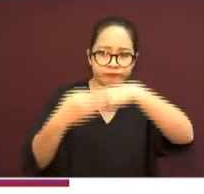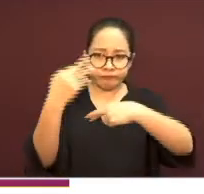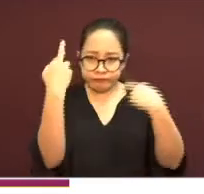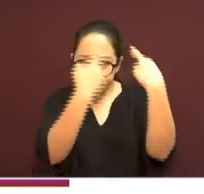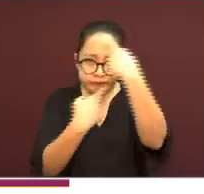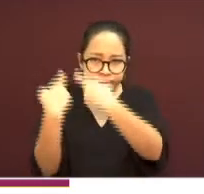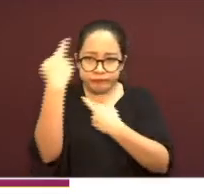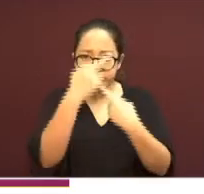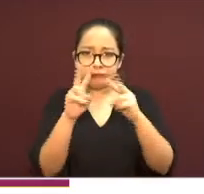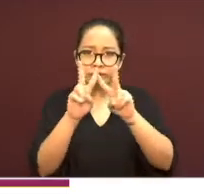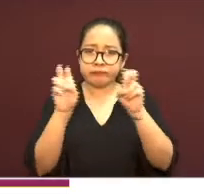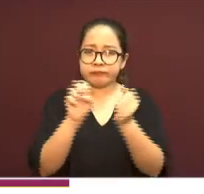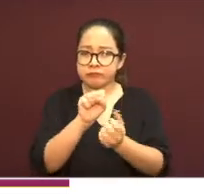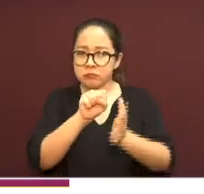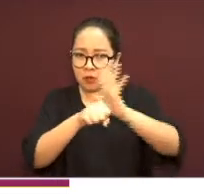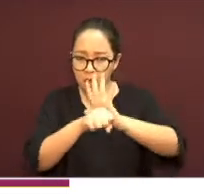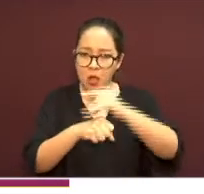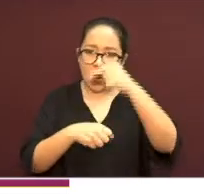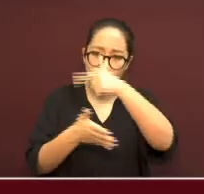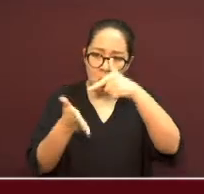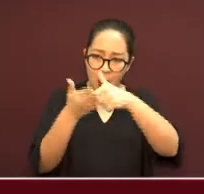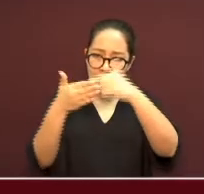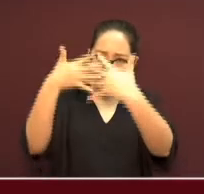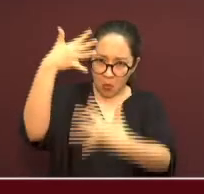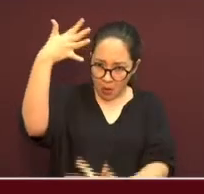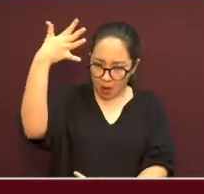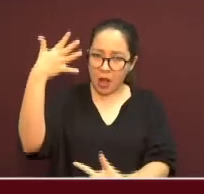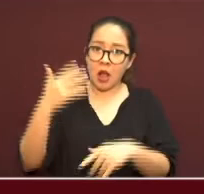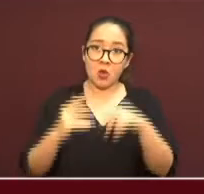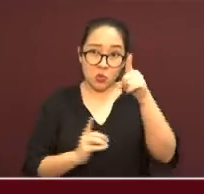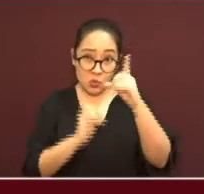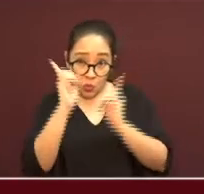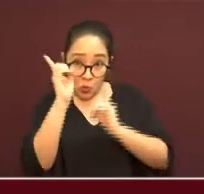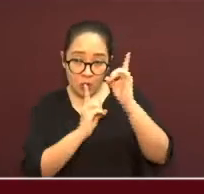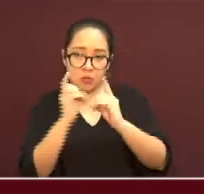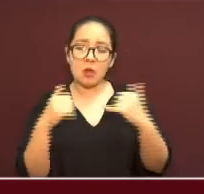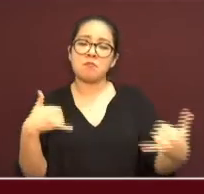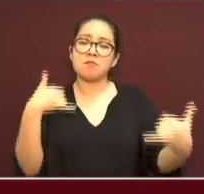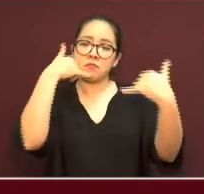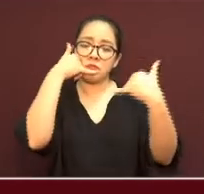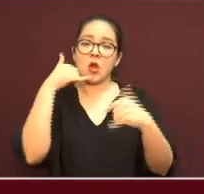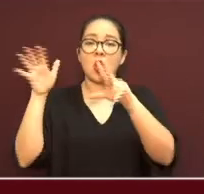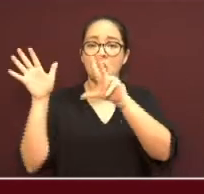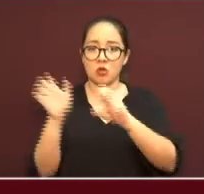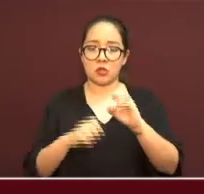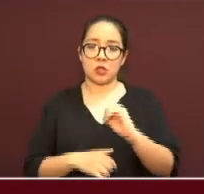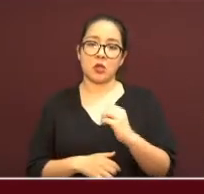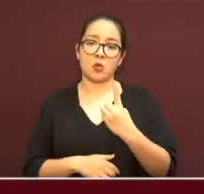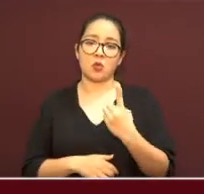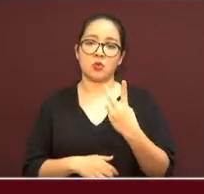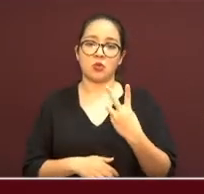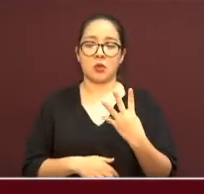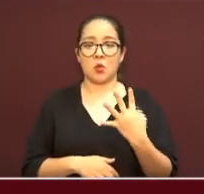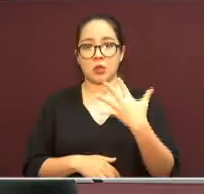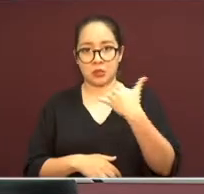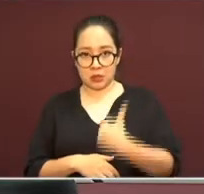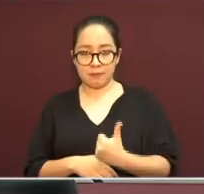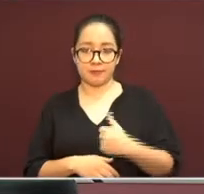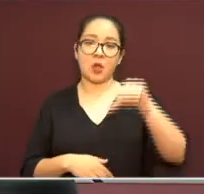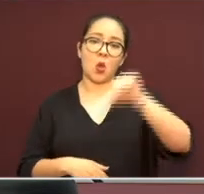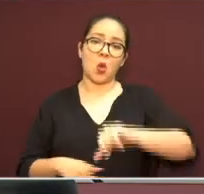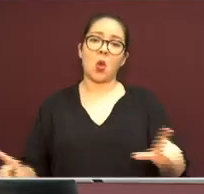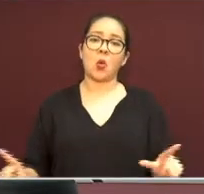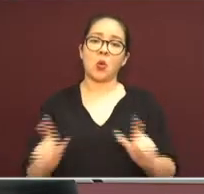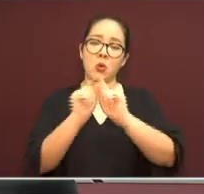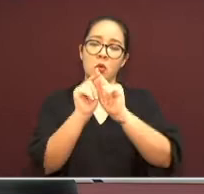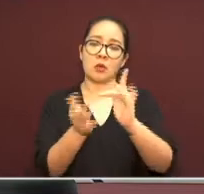cuanto al tema de kobe 19 y si tienen dudas llamen al 800 0 1 2 3 4 5 6 por y es todo